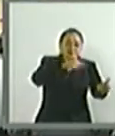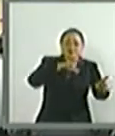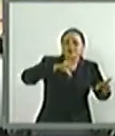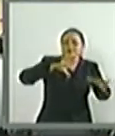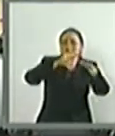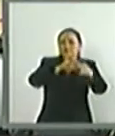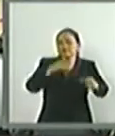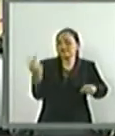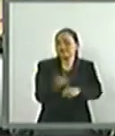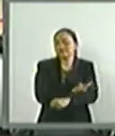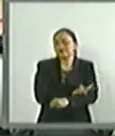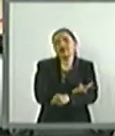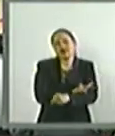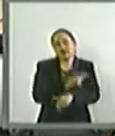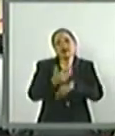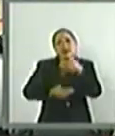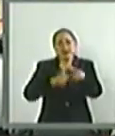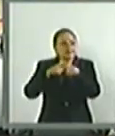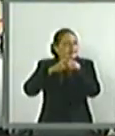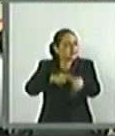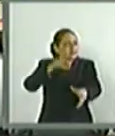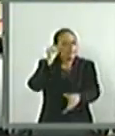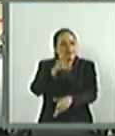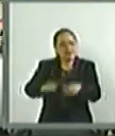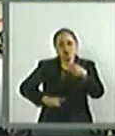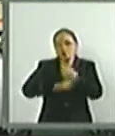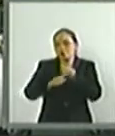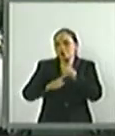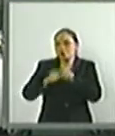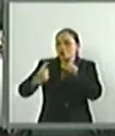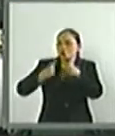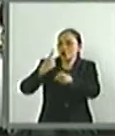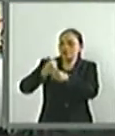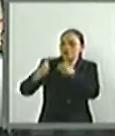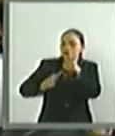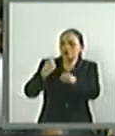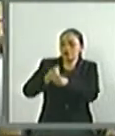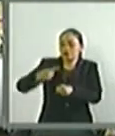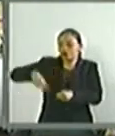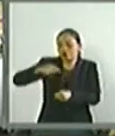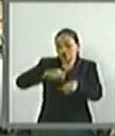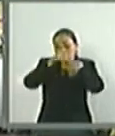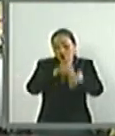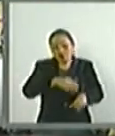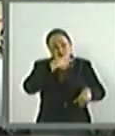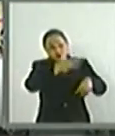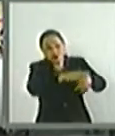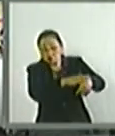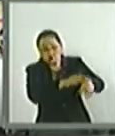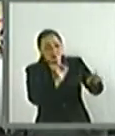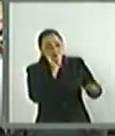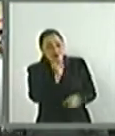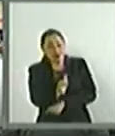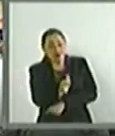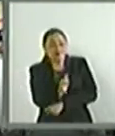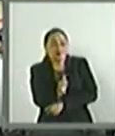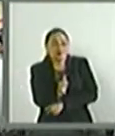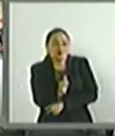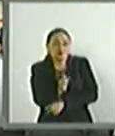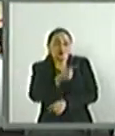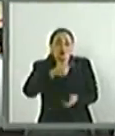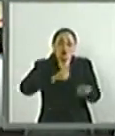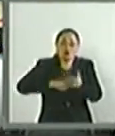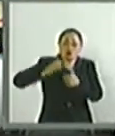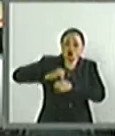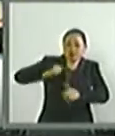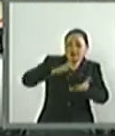siguen persistiendo a lo largo de los años, lo cual refleja que las observaciones no son atendidas por las autoridades penitenciarias